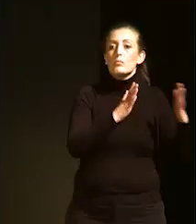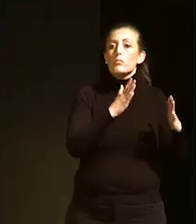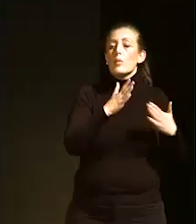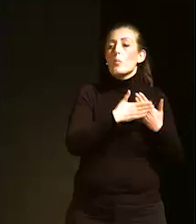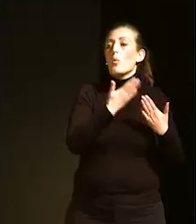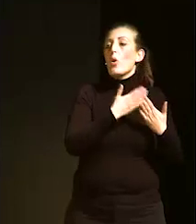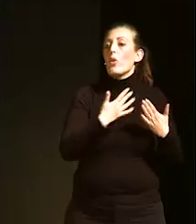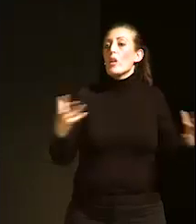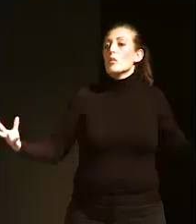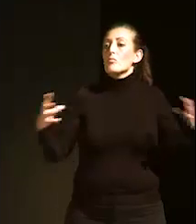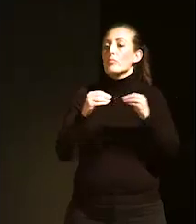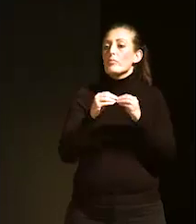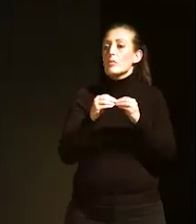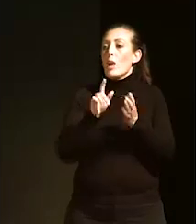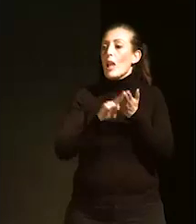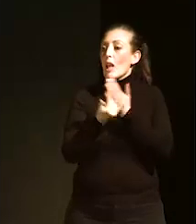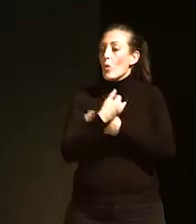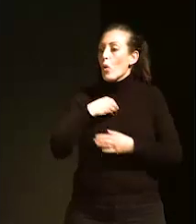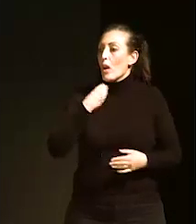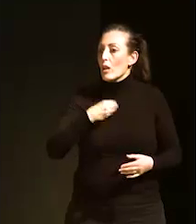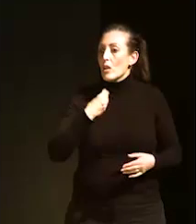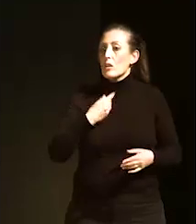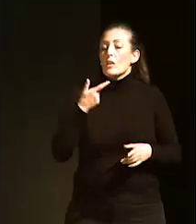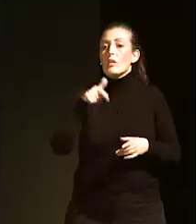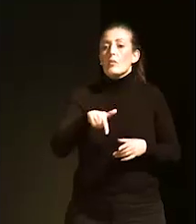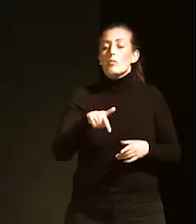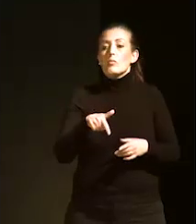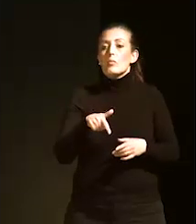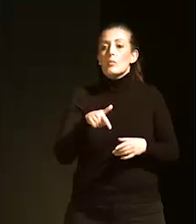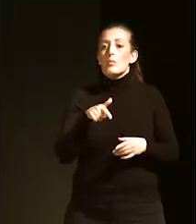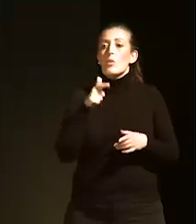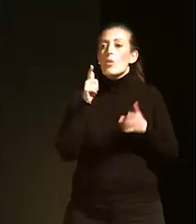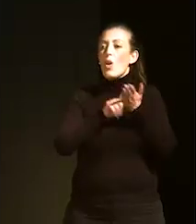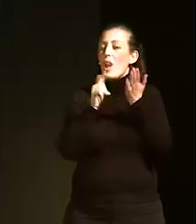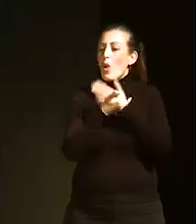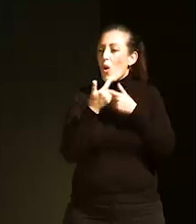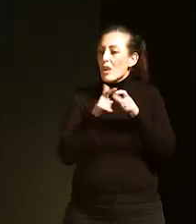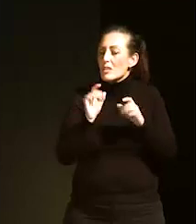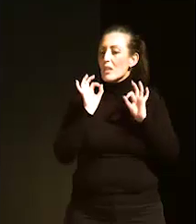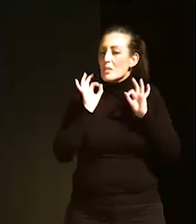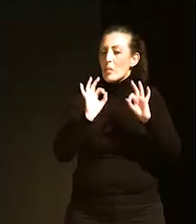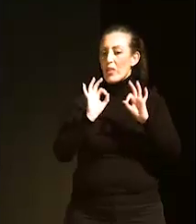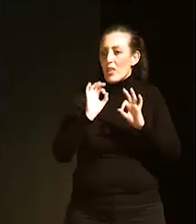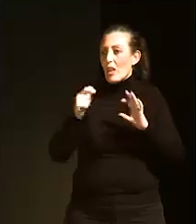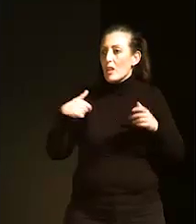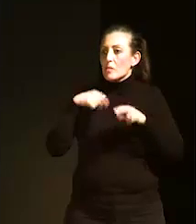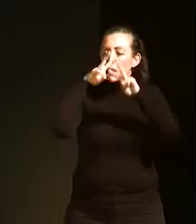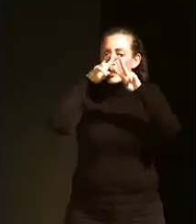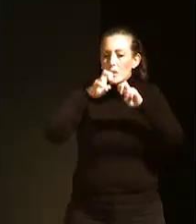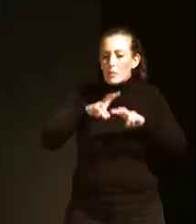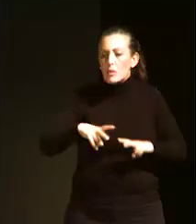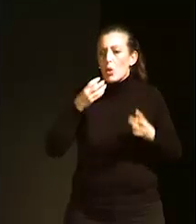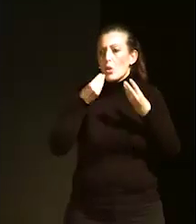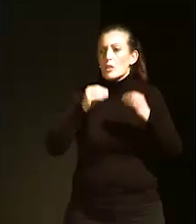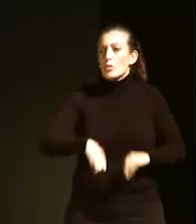aparecen lenguajes propios como lenguaje de xóchitl que han nacido a partir de la investigación